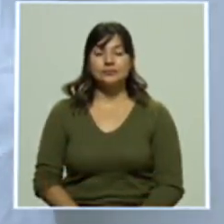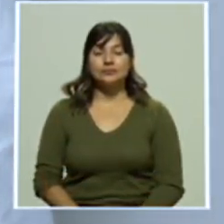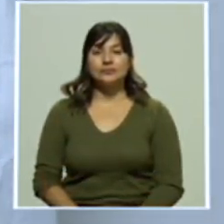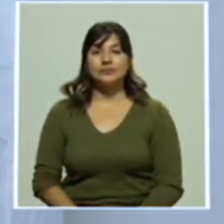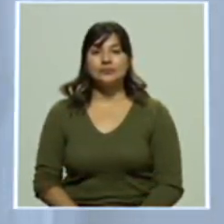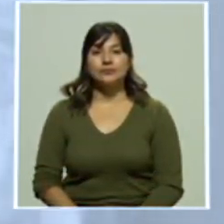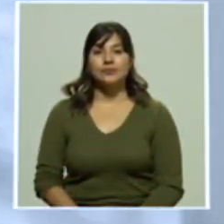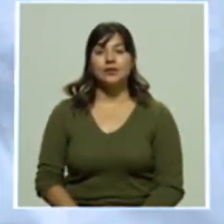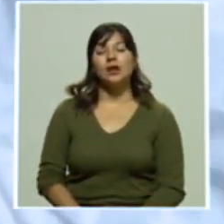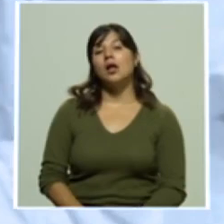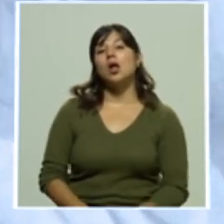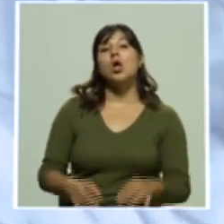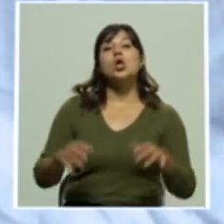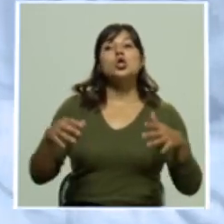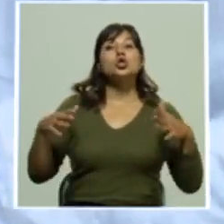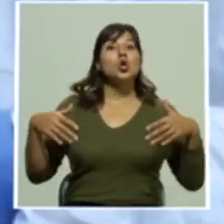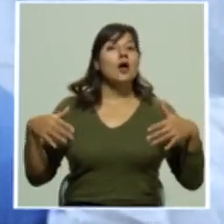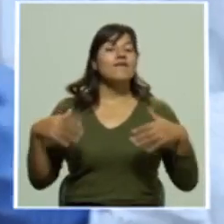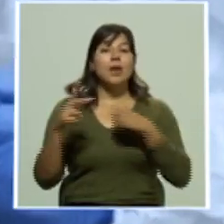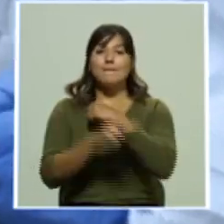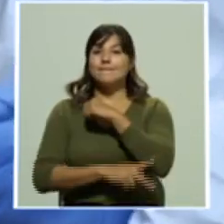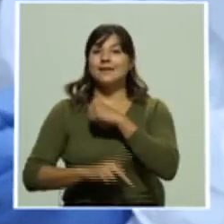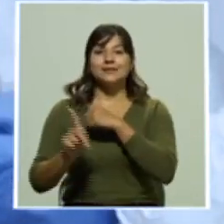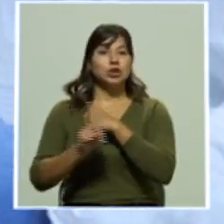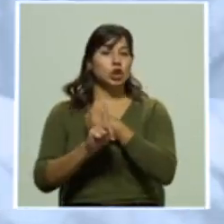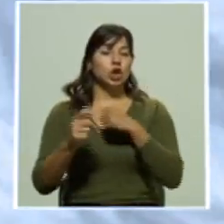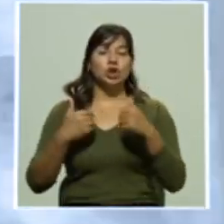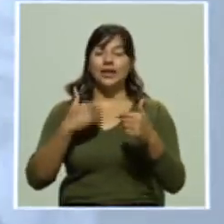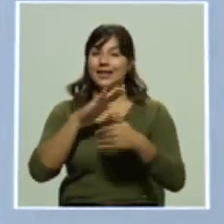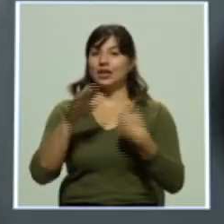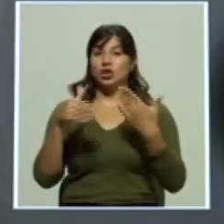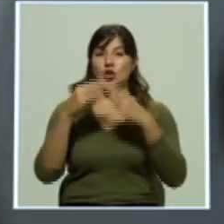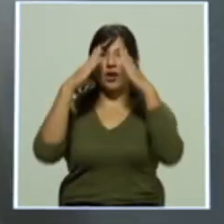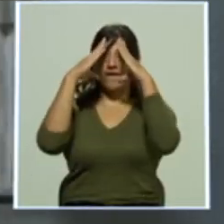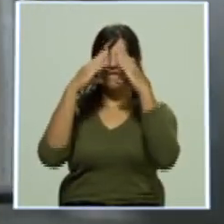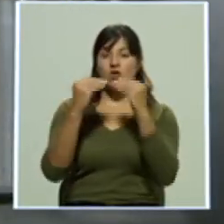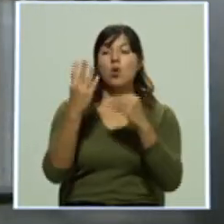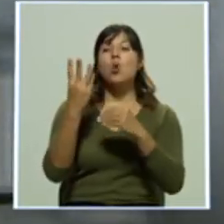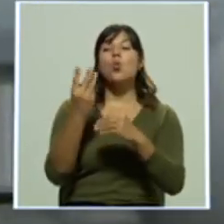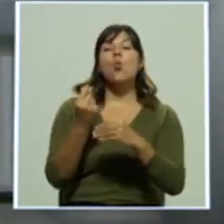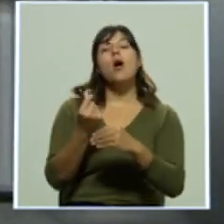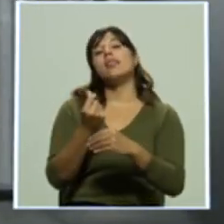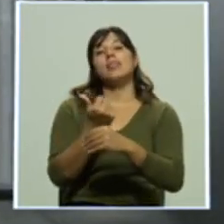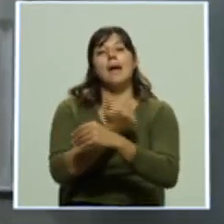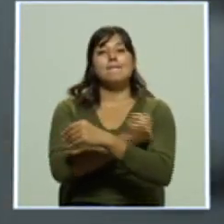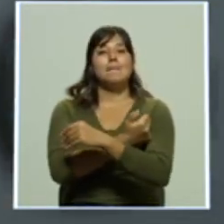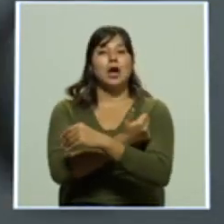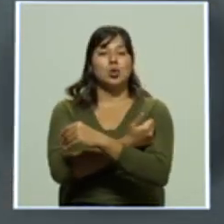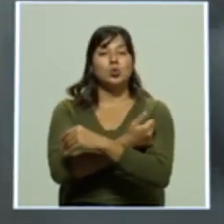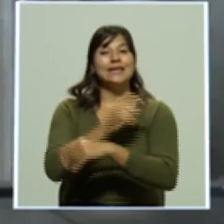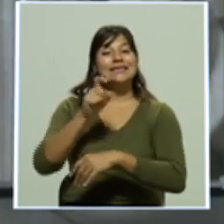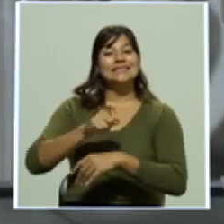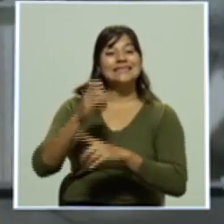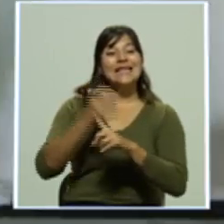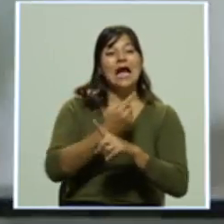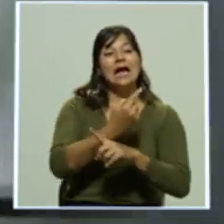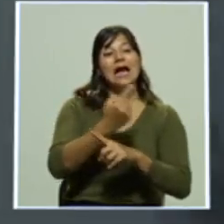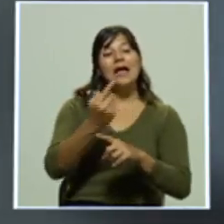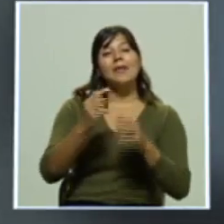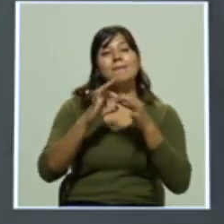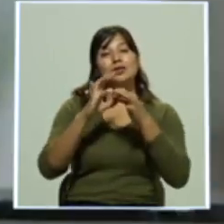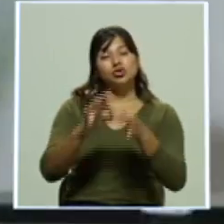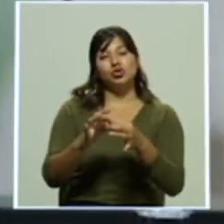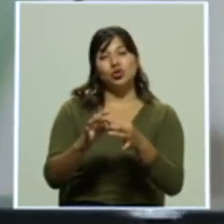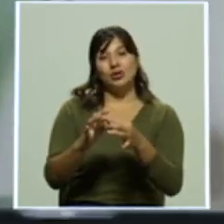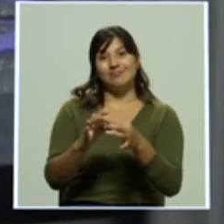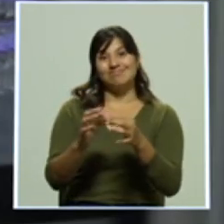Aún los países no cuentan con toda la información sobre cuántas dosis requerirá la vacuna contra la COVID-19. Tampoco se conoce aún